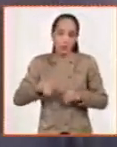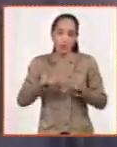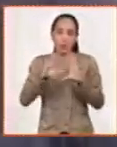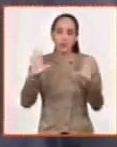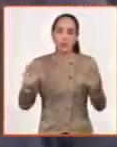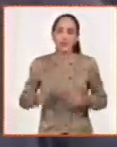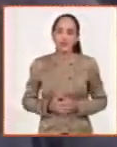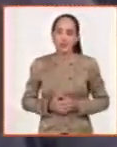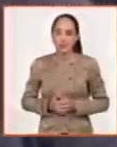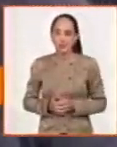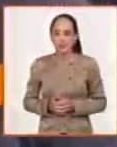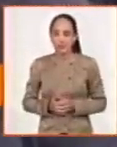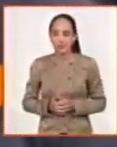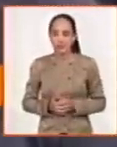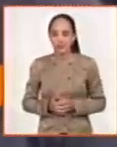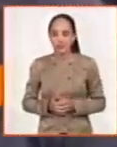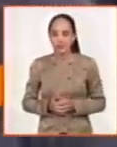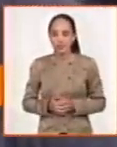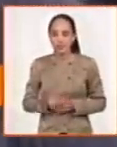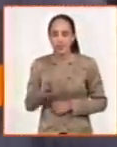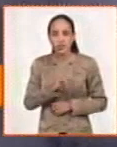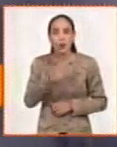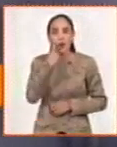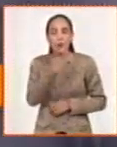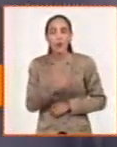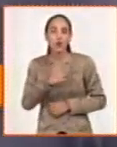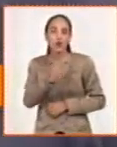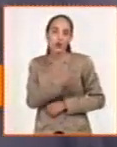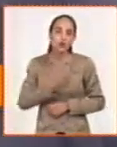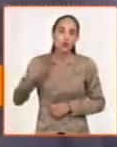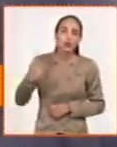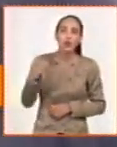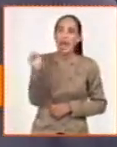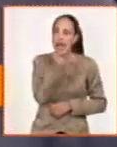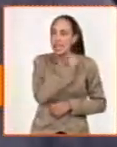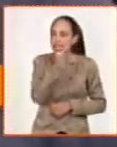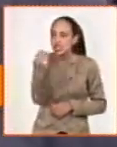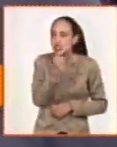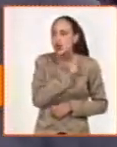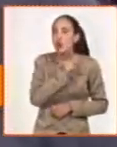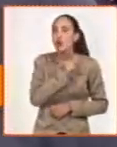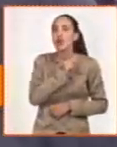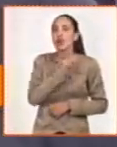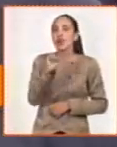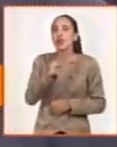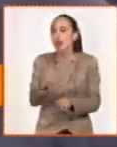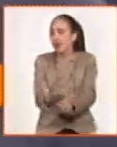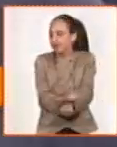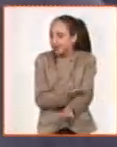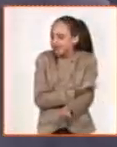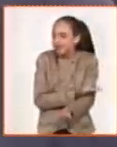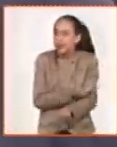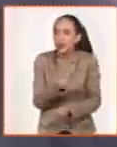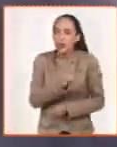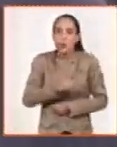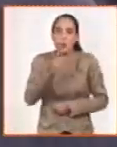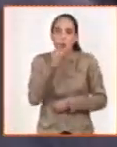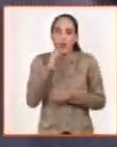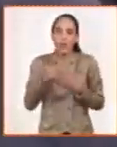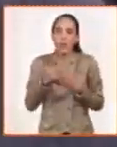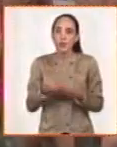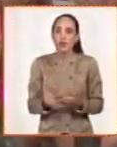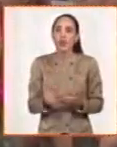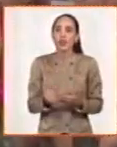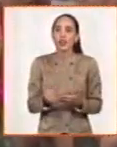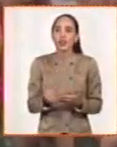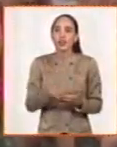final con canciones, con buena energía, con buena onda, también puede ayudar a que haya una reparación